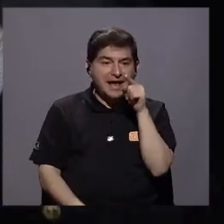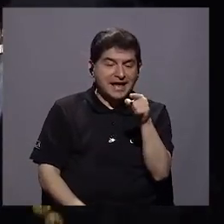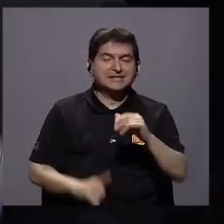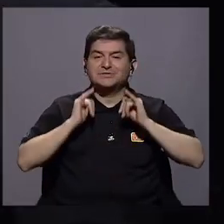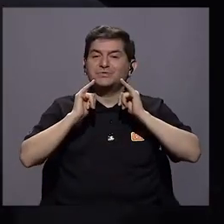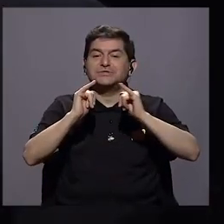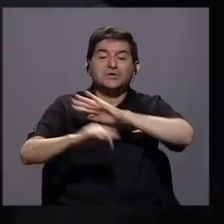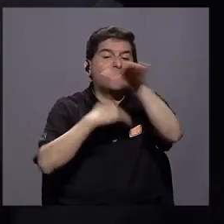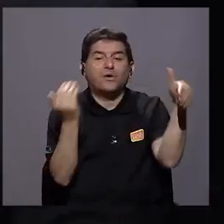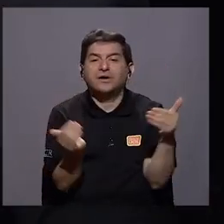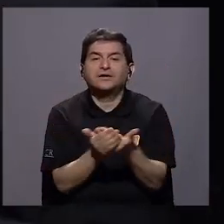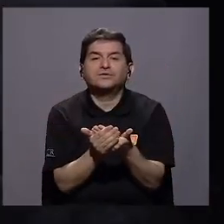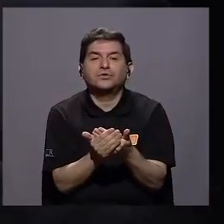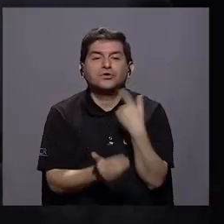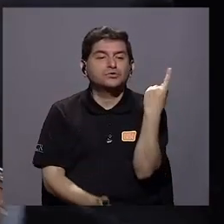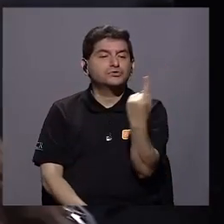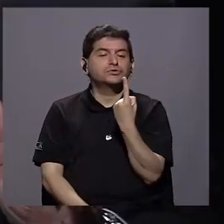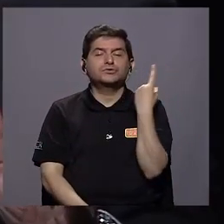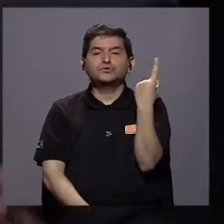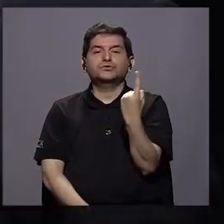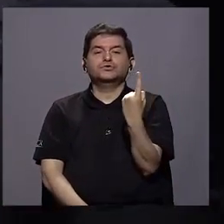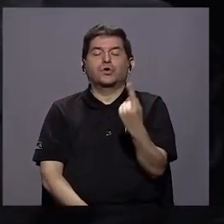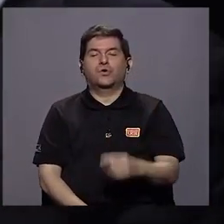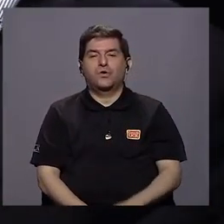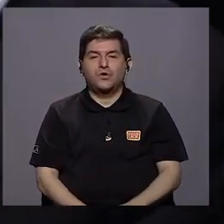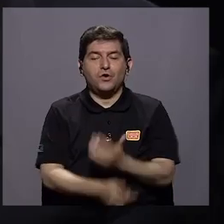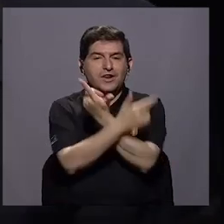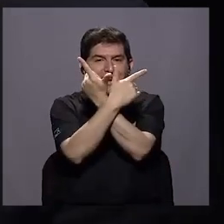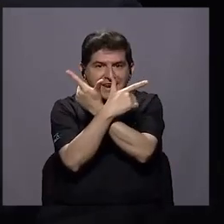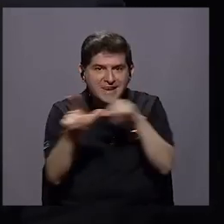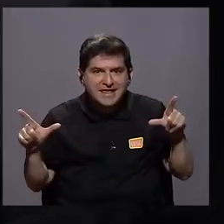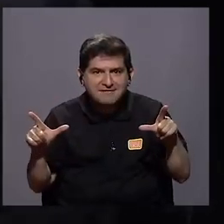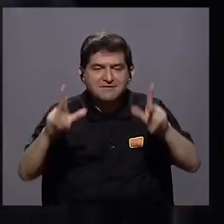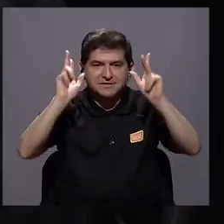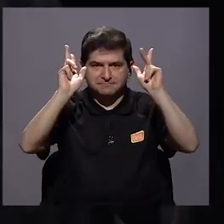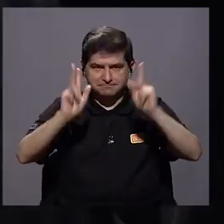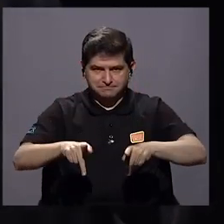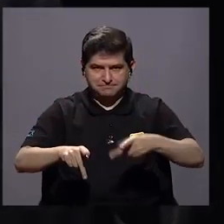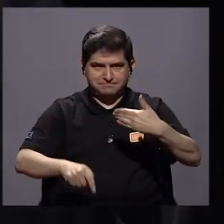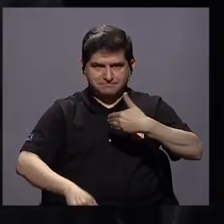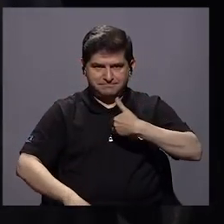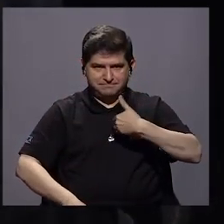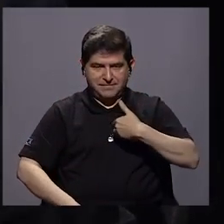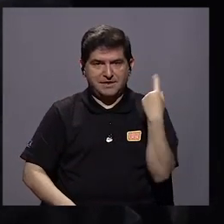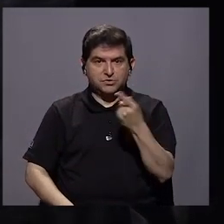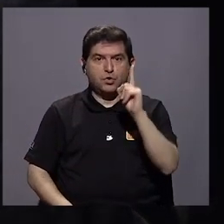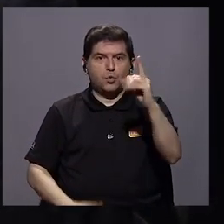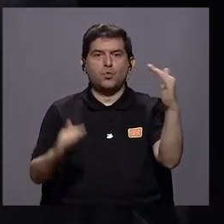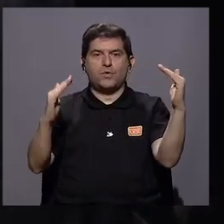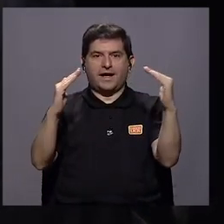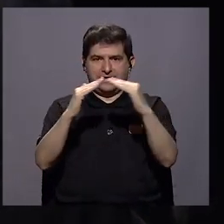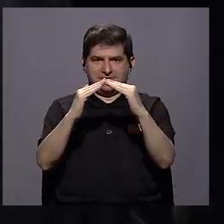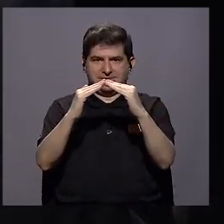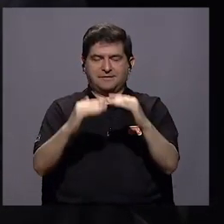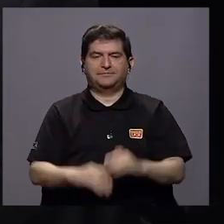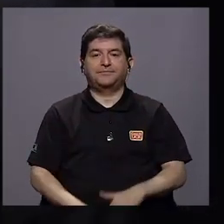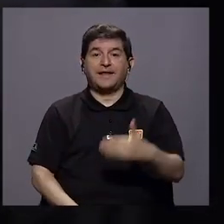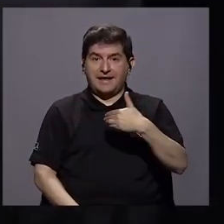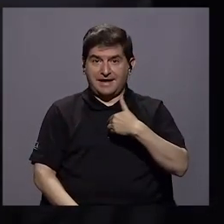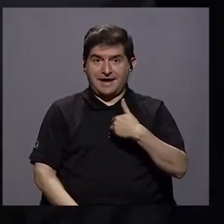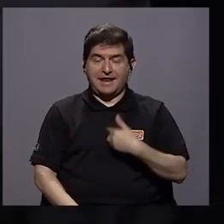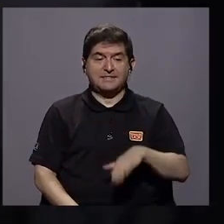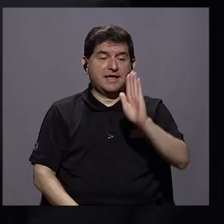es parejo. Solamente van a estar exentas la gente que tiene solo una casa, que